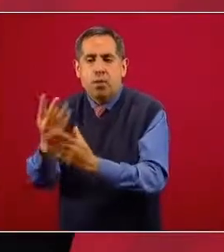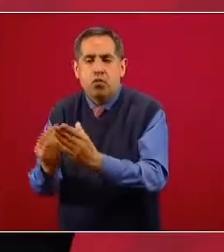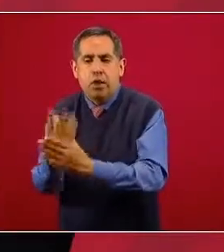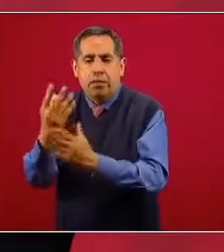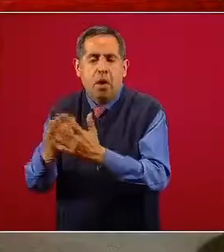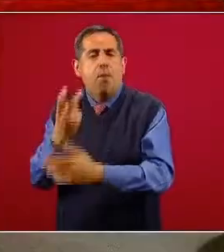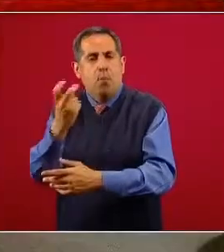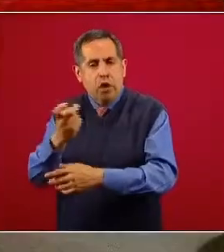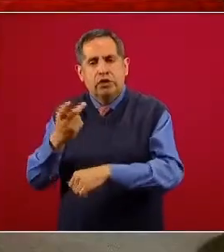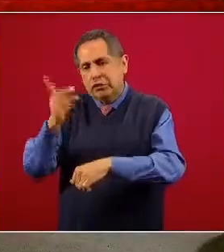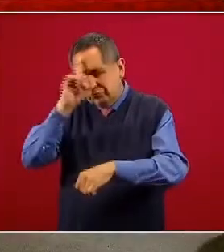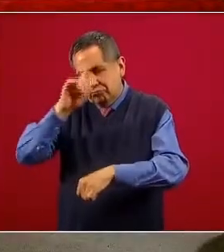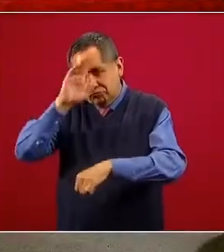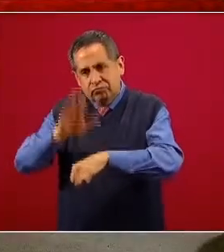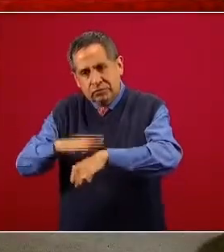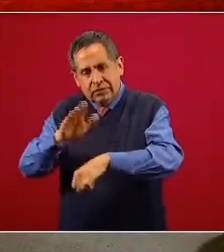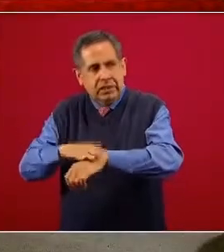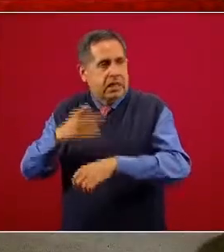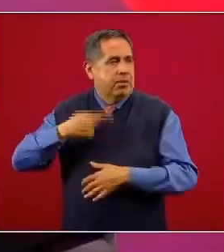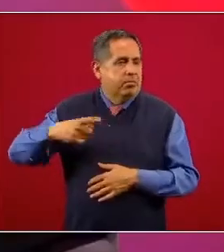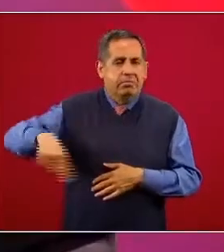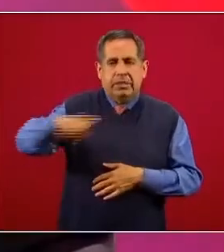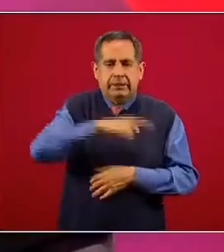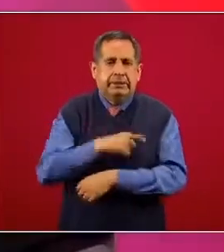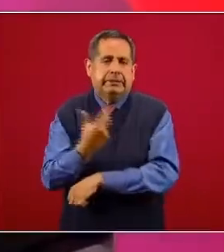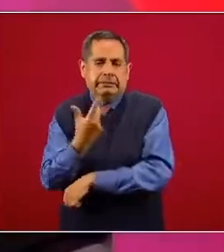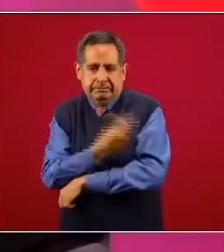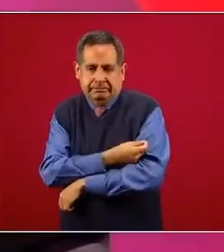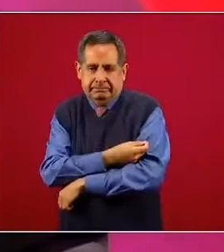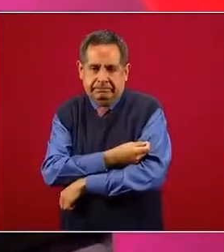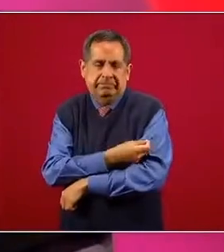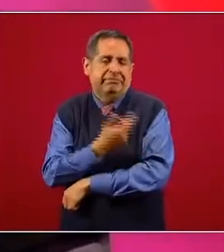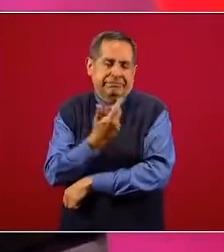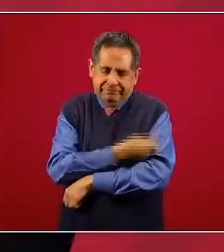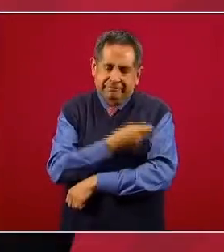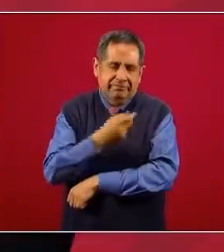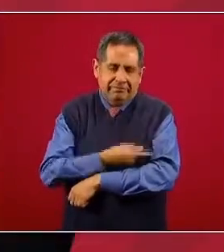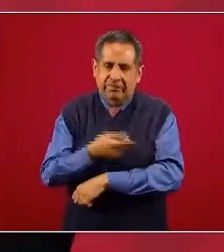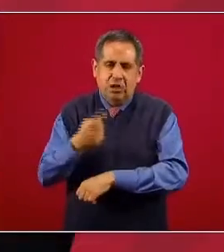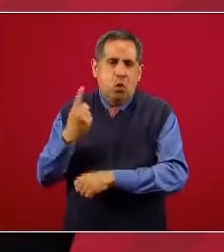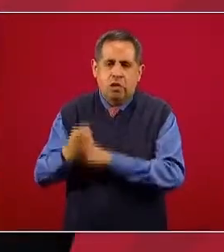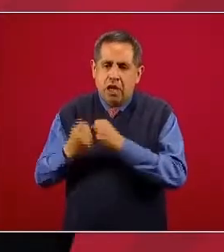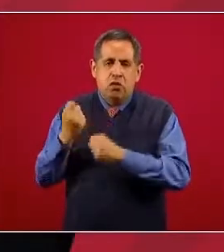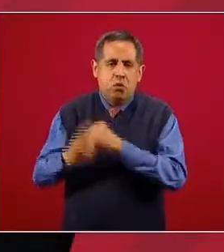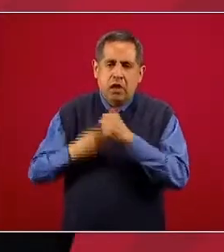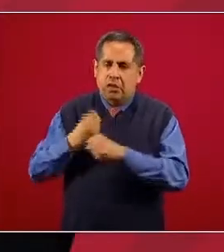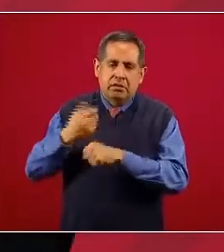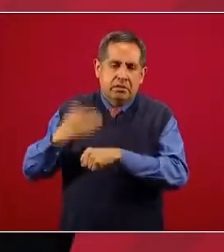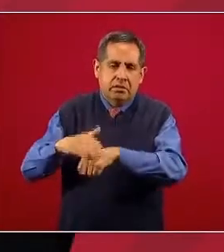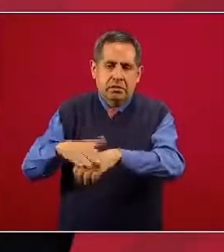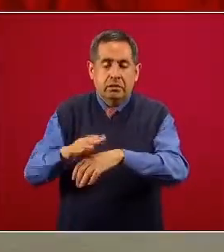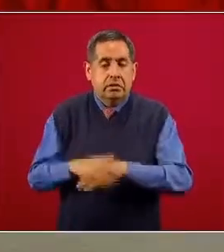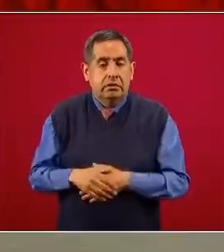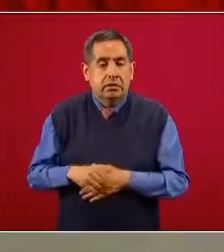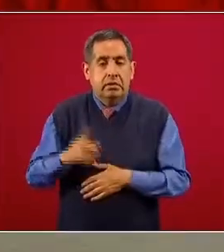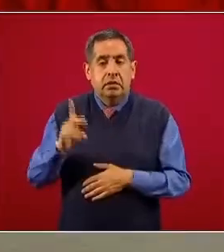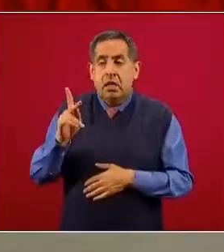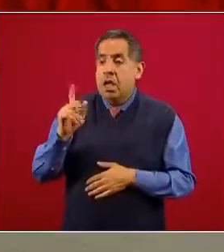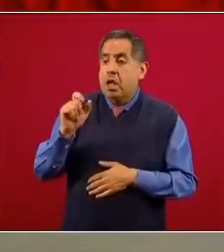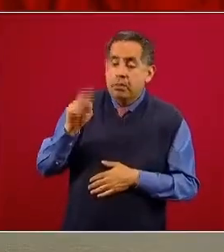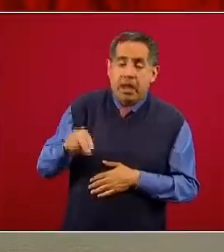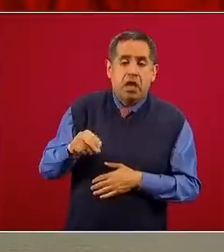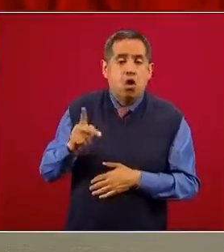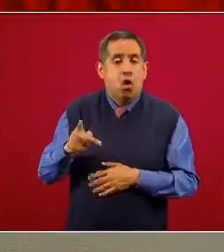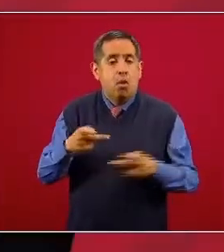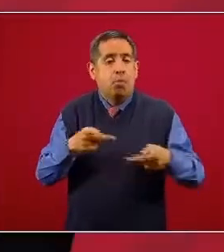eso, en general, se recomienda para las poblaciones de riesgo vacunarse todos los años. Plan o política